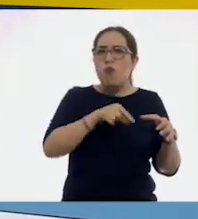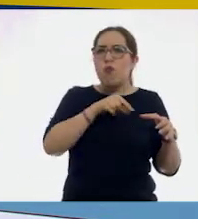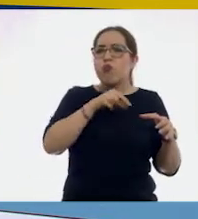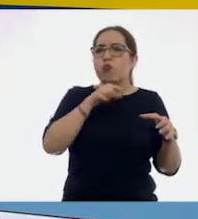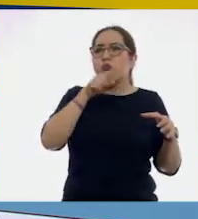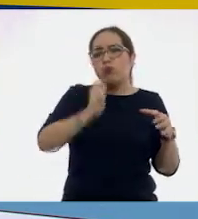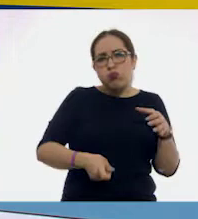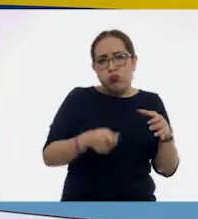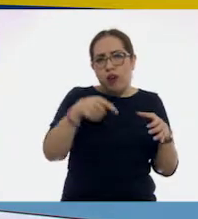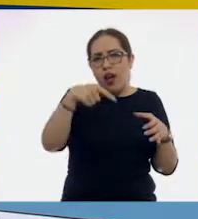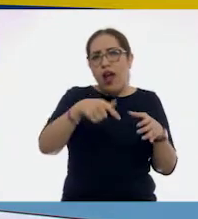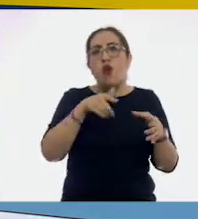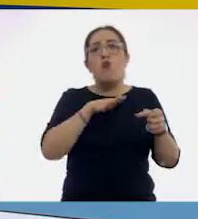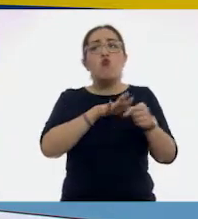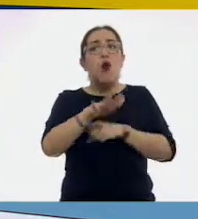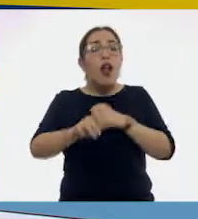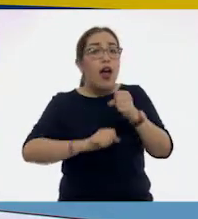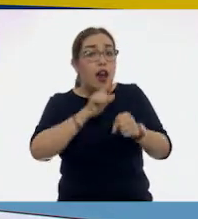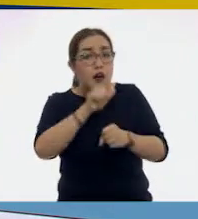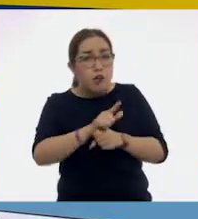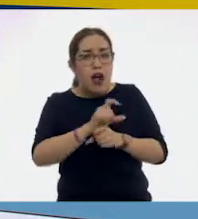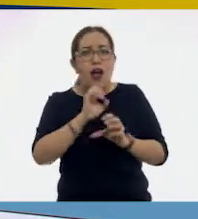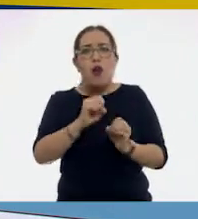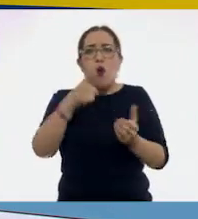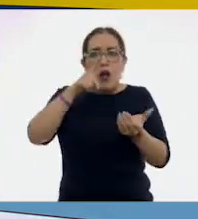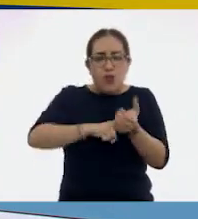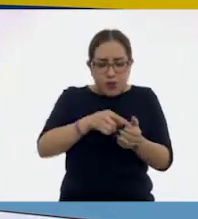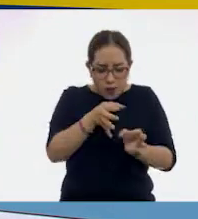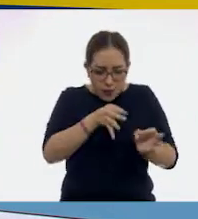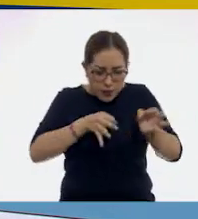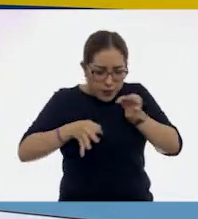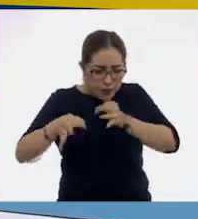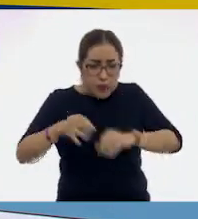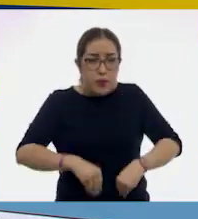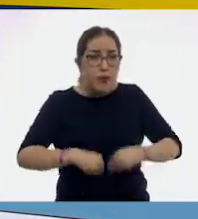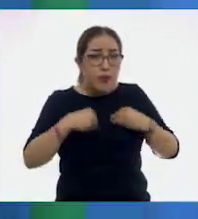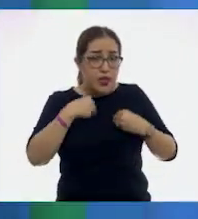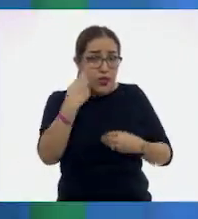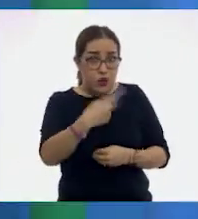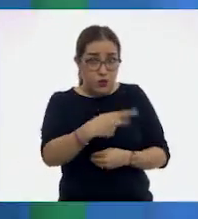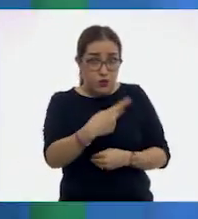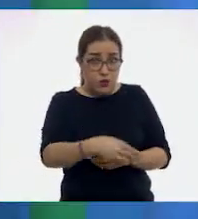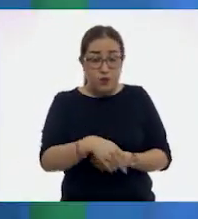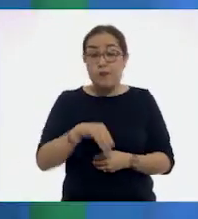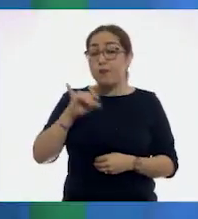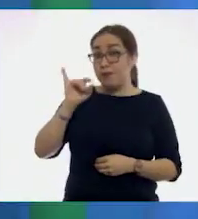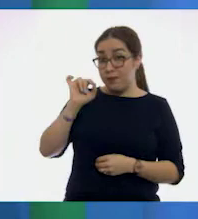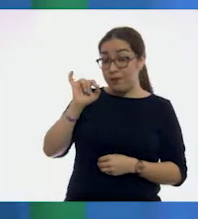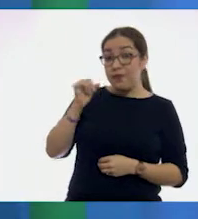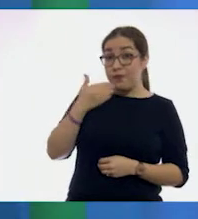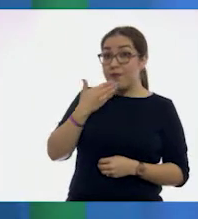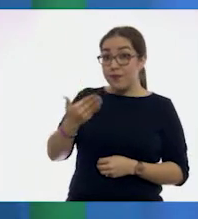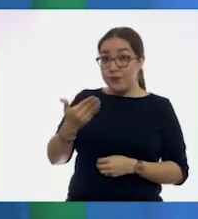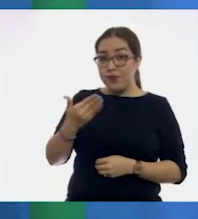de plantas, animales y microorganismos que se desarrollan en él. Sí, muy bien. Mira, y